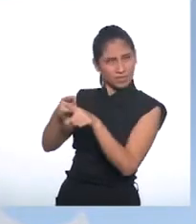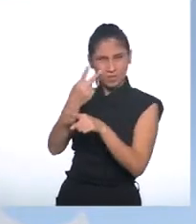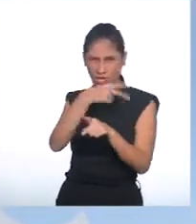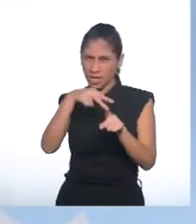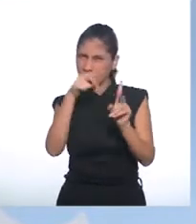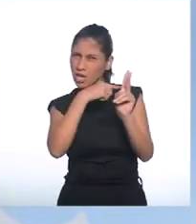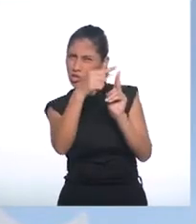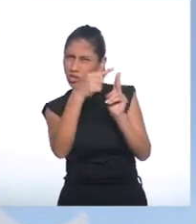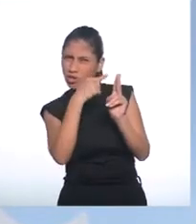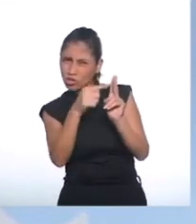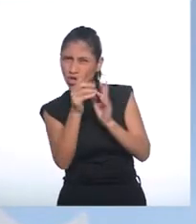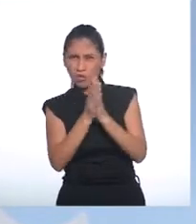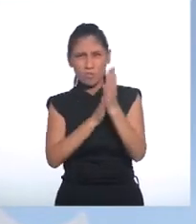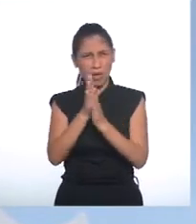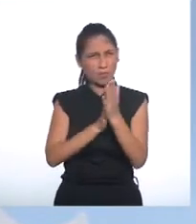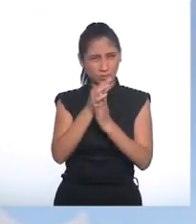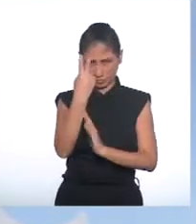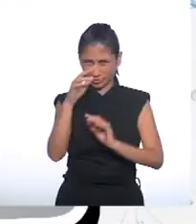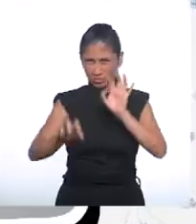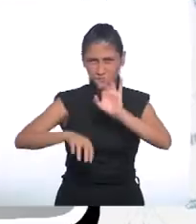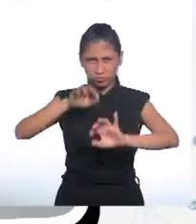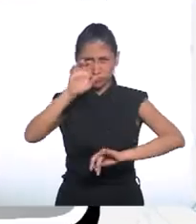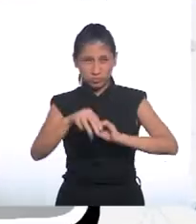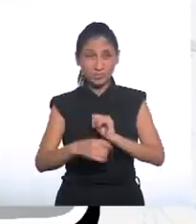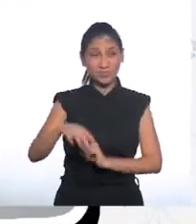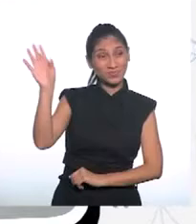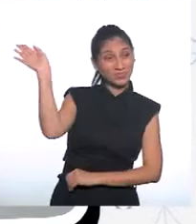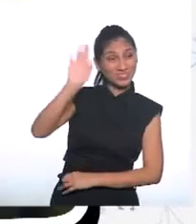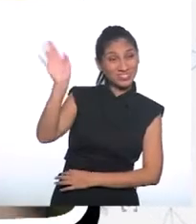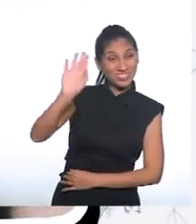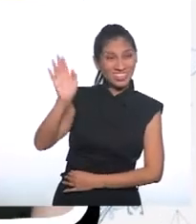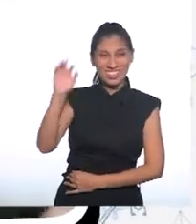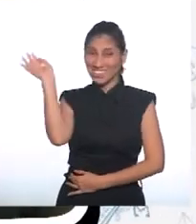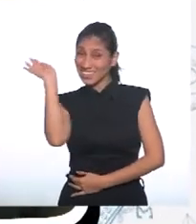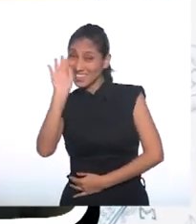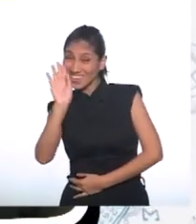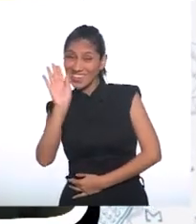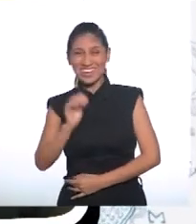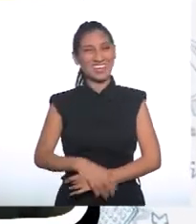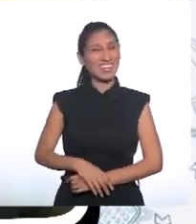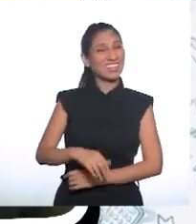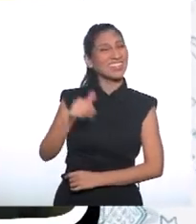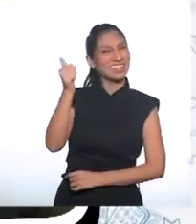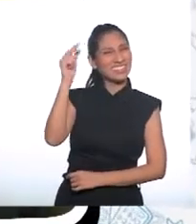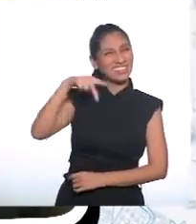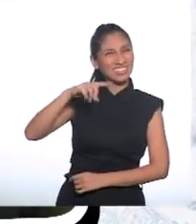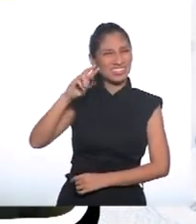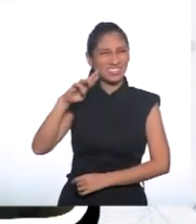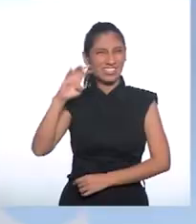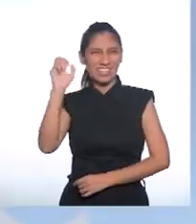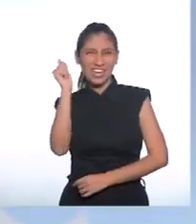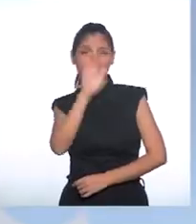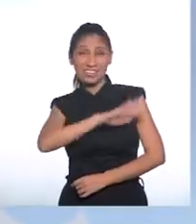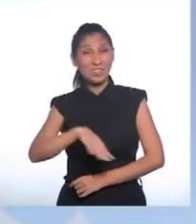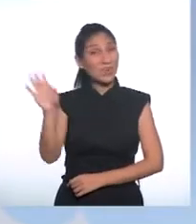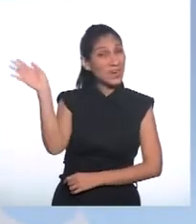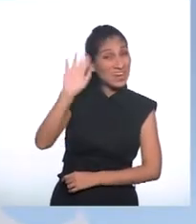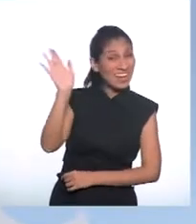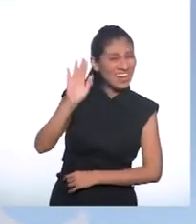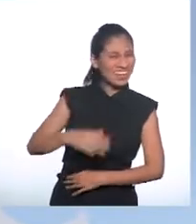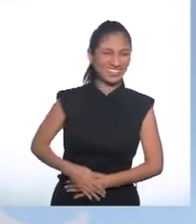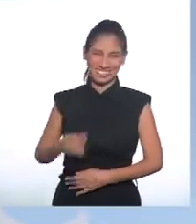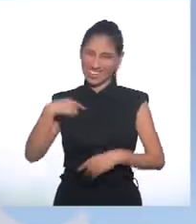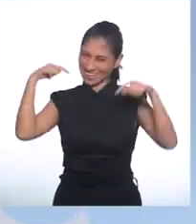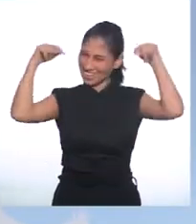estableciendo conexión con algunos estudiantes. Hola. Hola Andrea, Juliana, ¿cómo están? Hola,